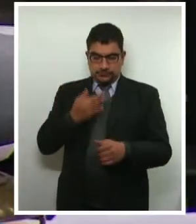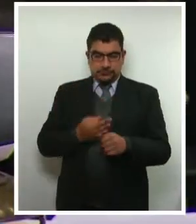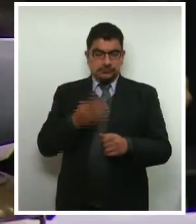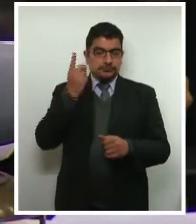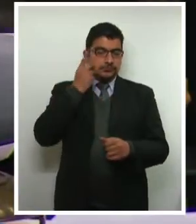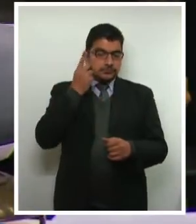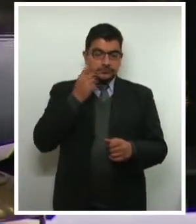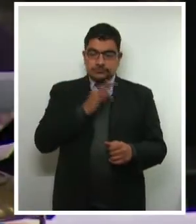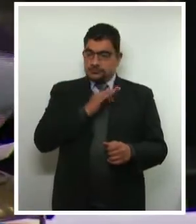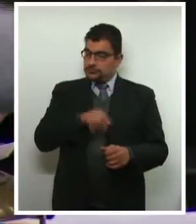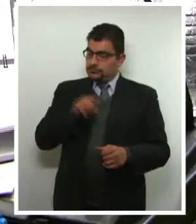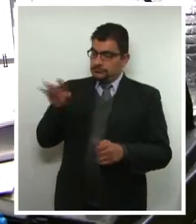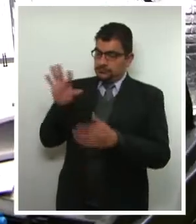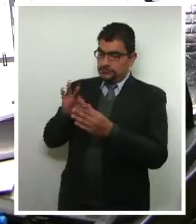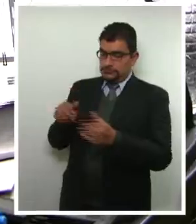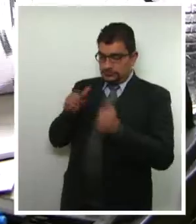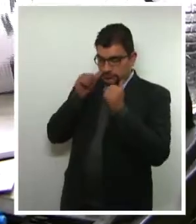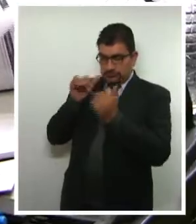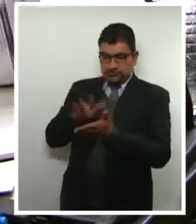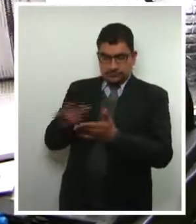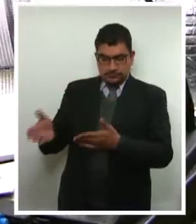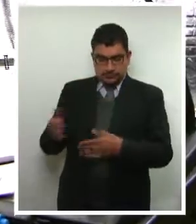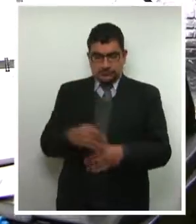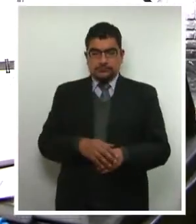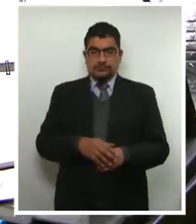que por favor pueda atenderse? A ver,